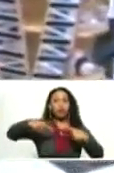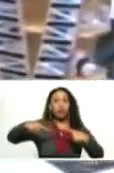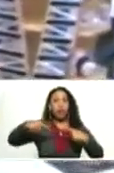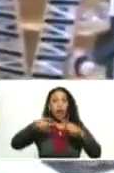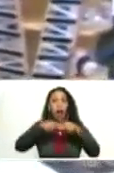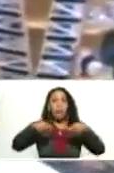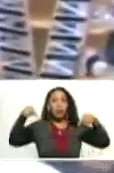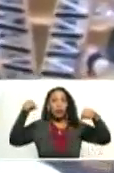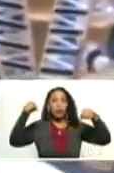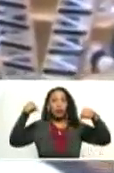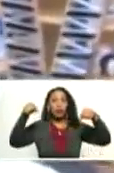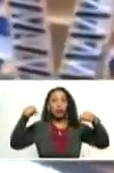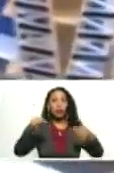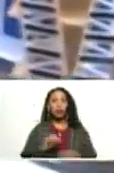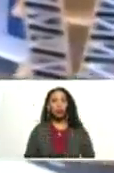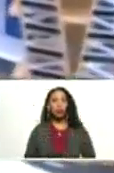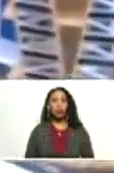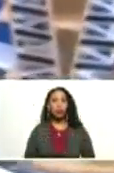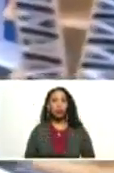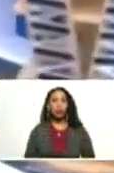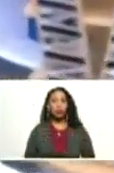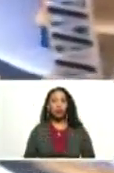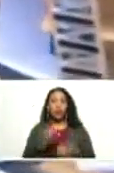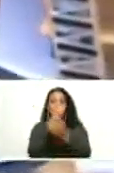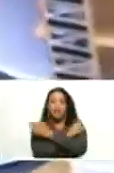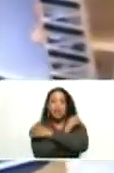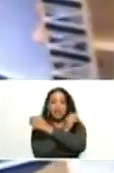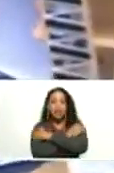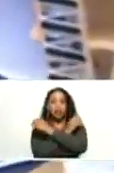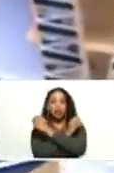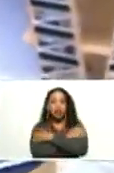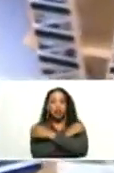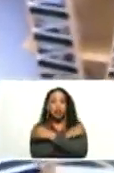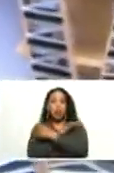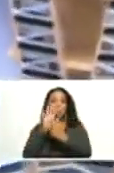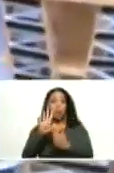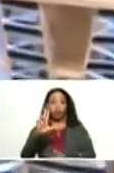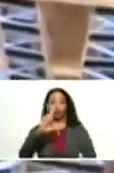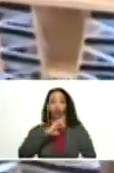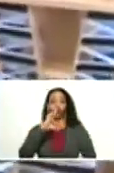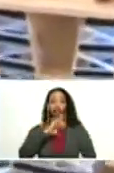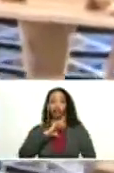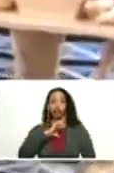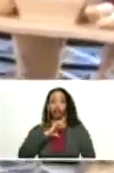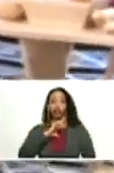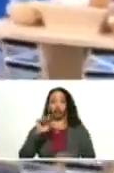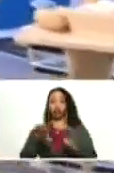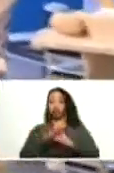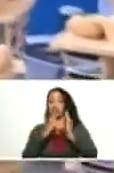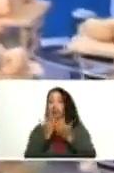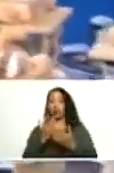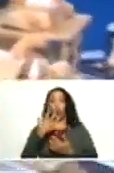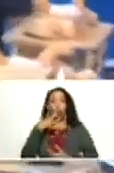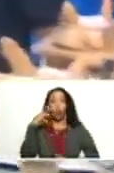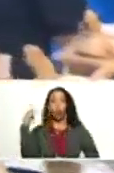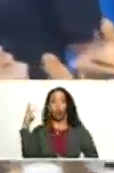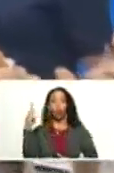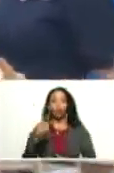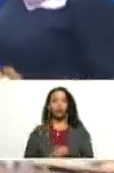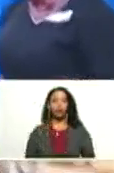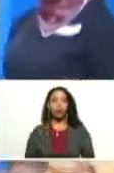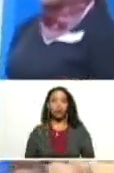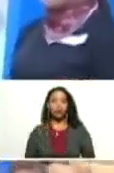¿Ah? Excelente, los felicito. Una presentación de primer nivel mundial. No